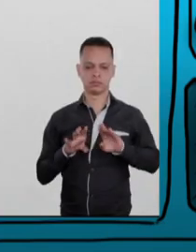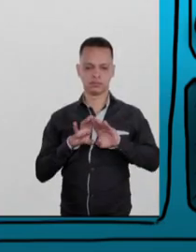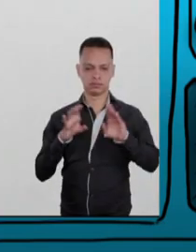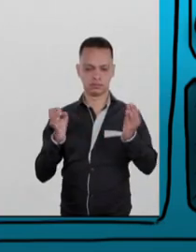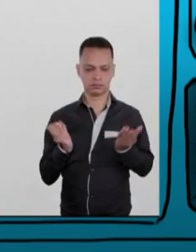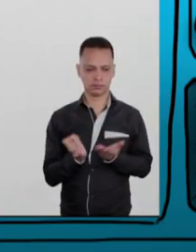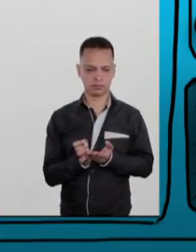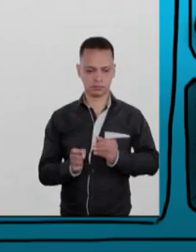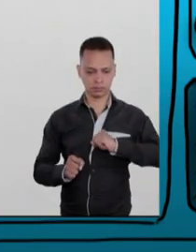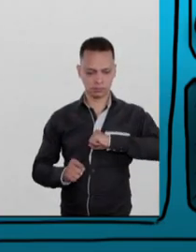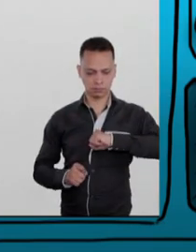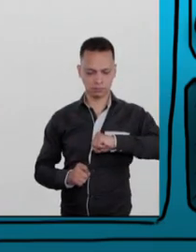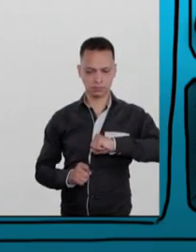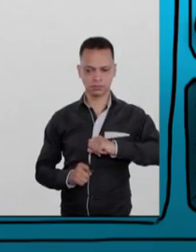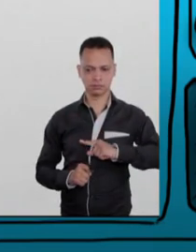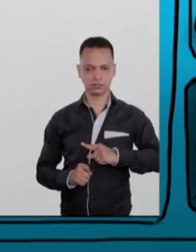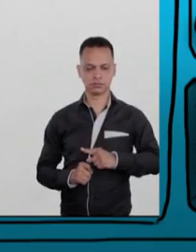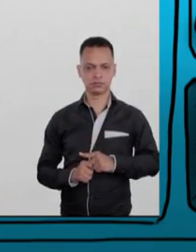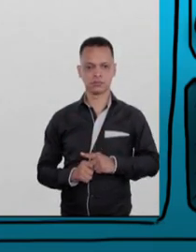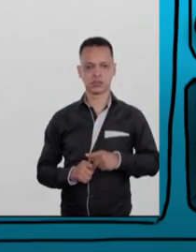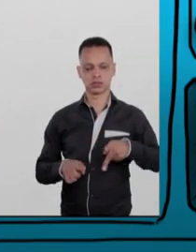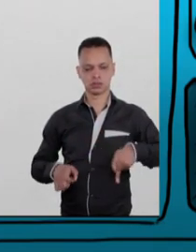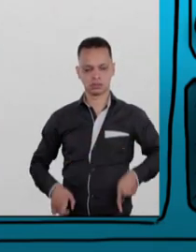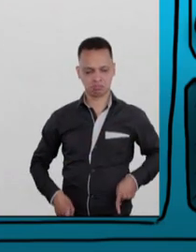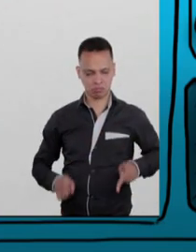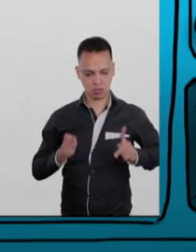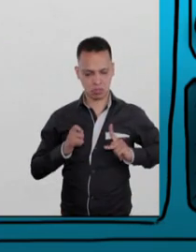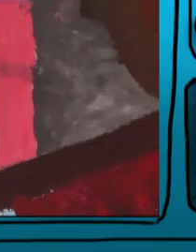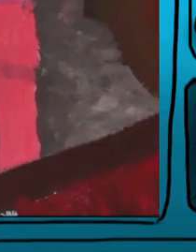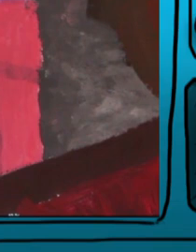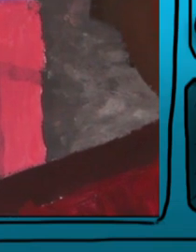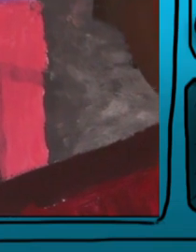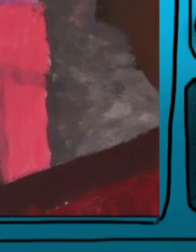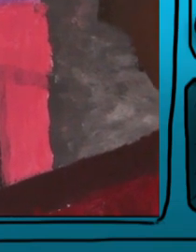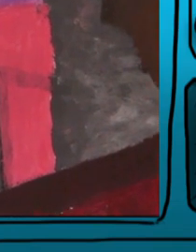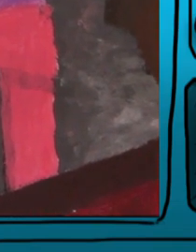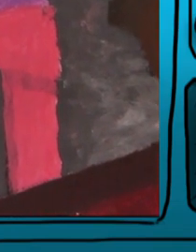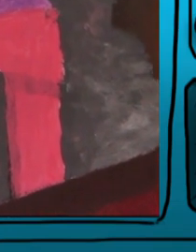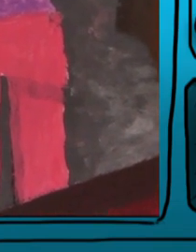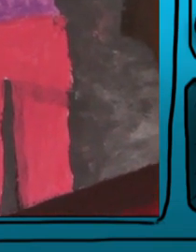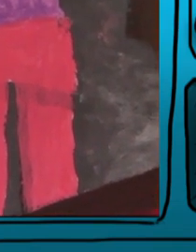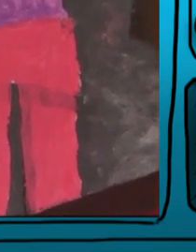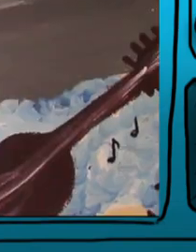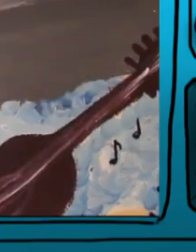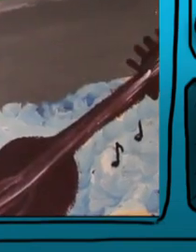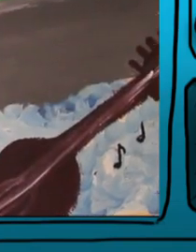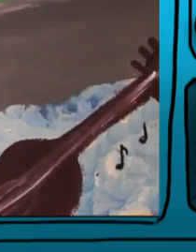Mi mundo a derecho es tener una vida tranquila.